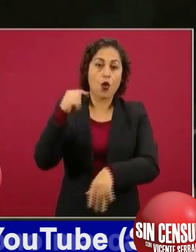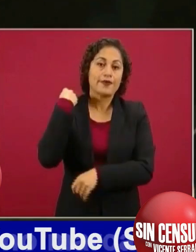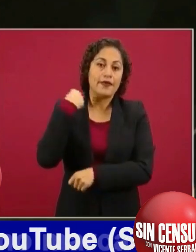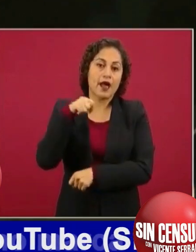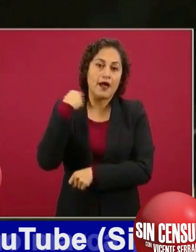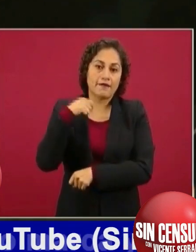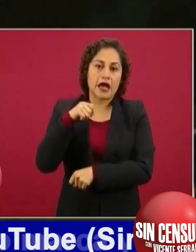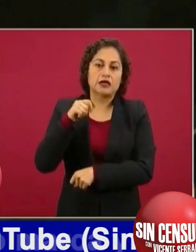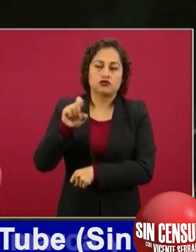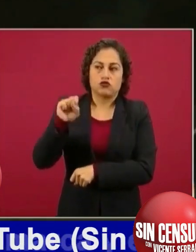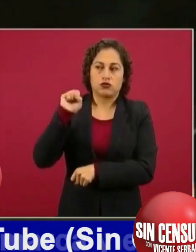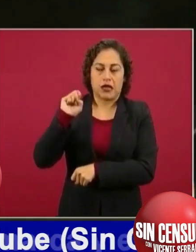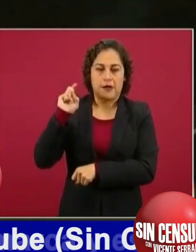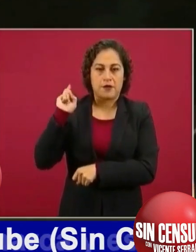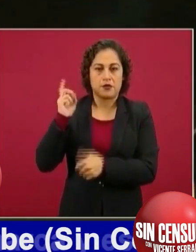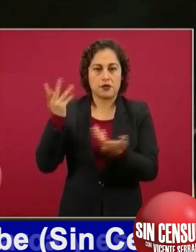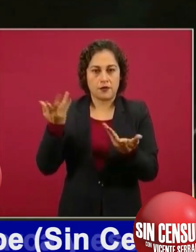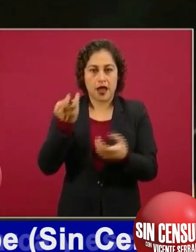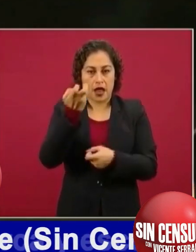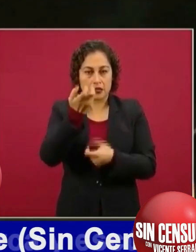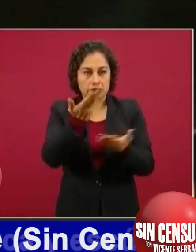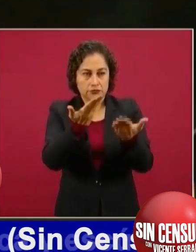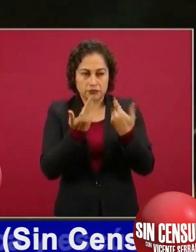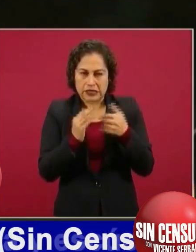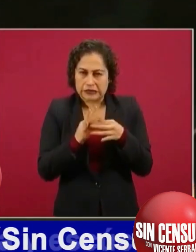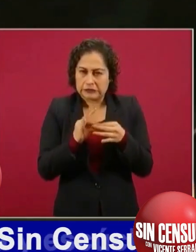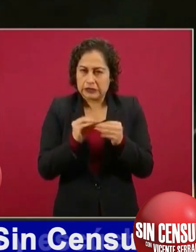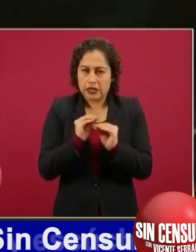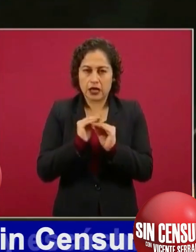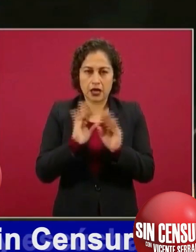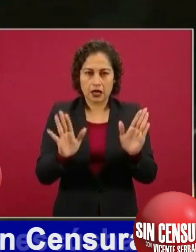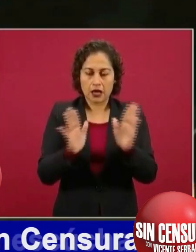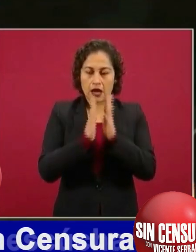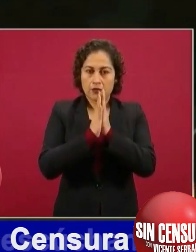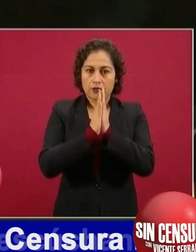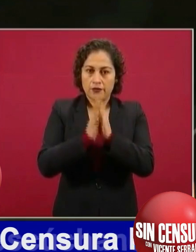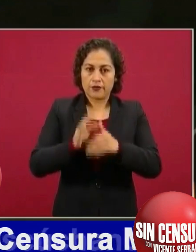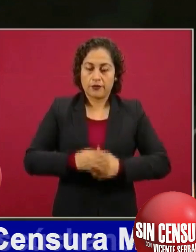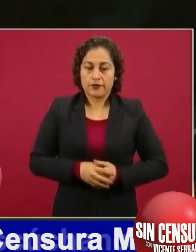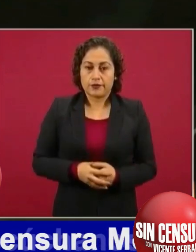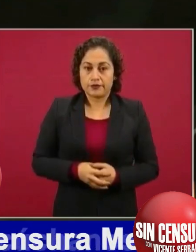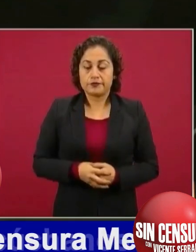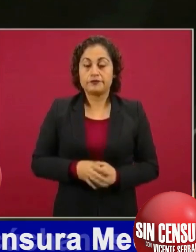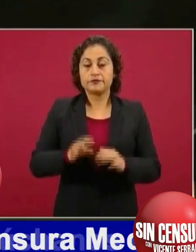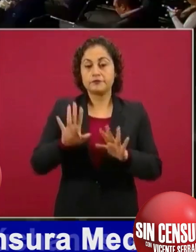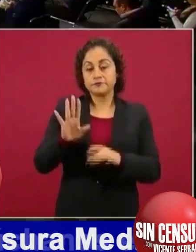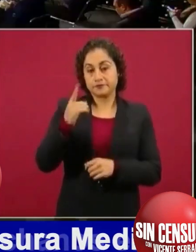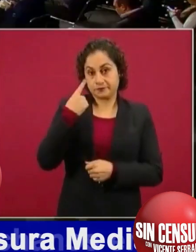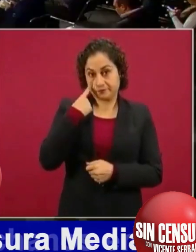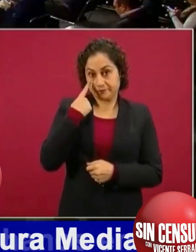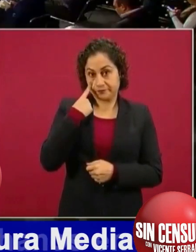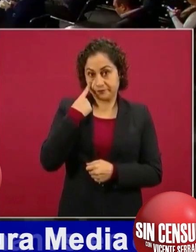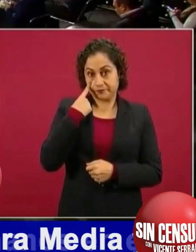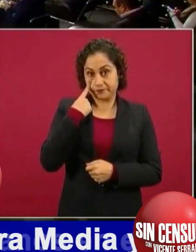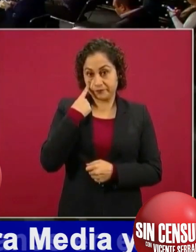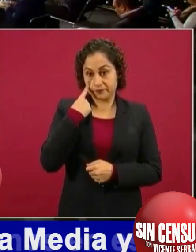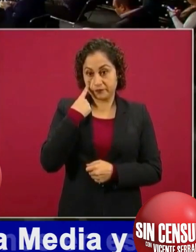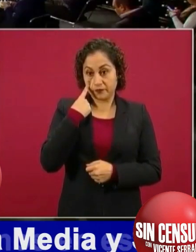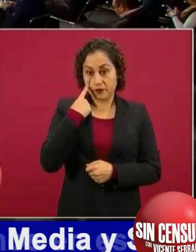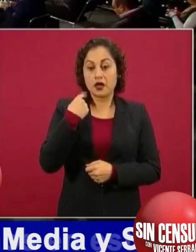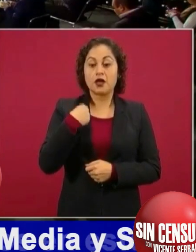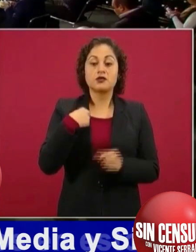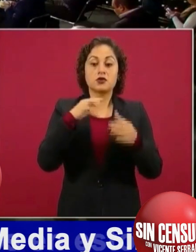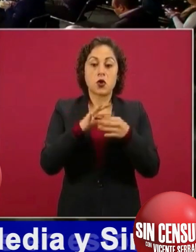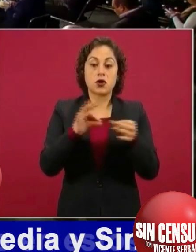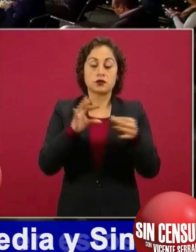preguntarle primero justamente sobre eso, si pudiera explicarlo más ampliamente. Bueno, primero decir que